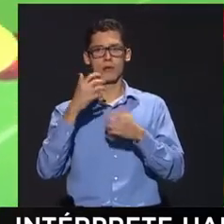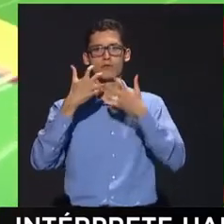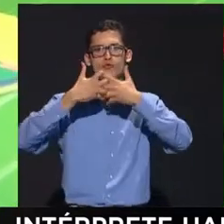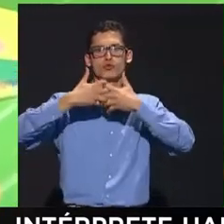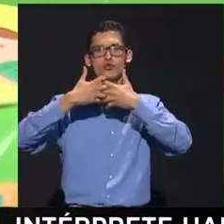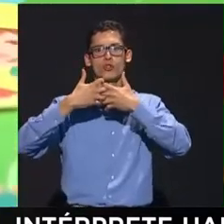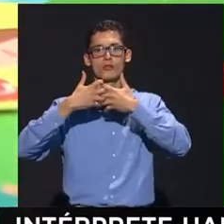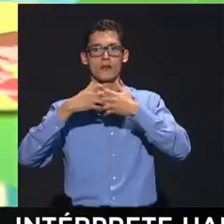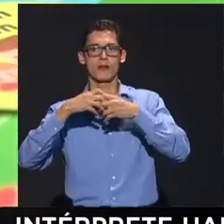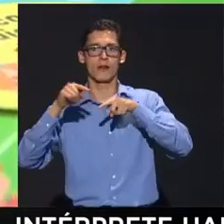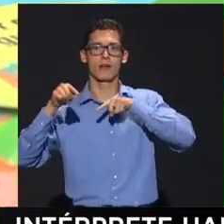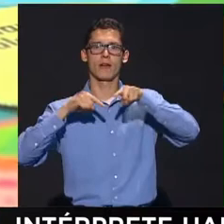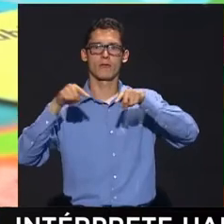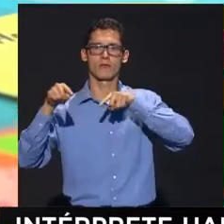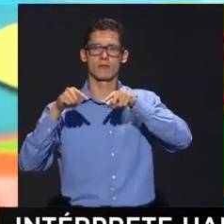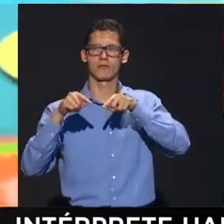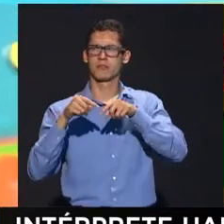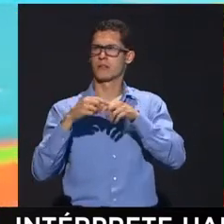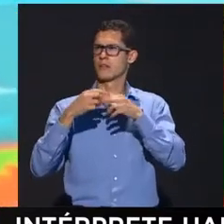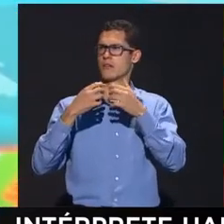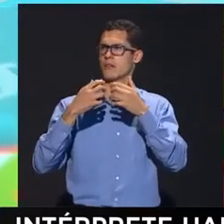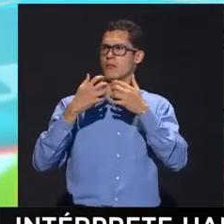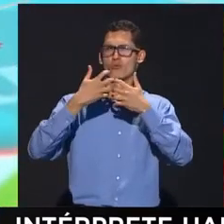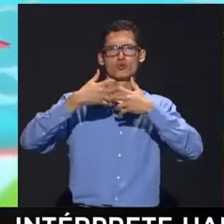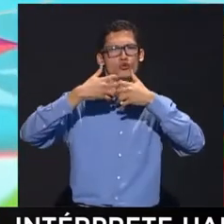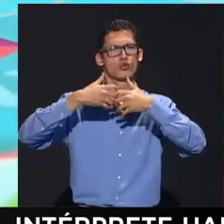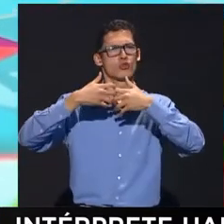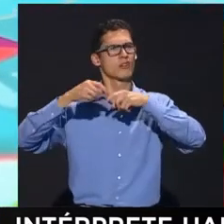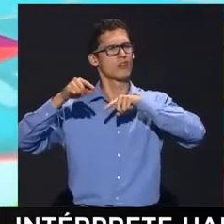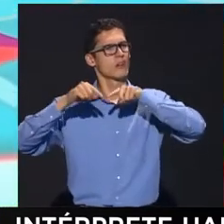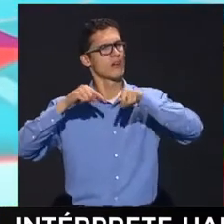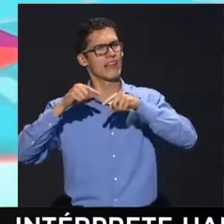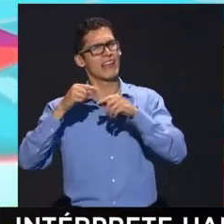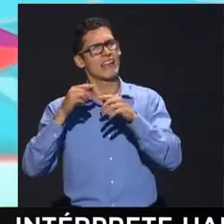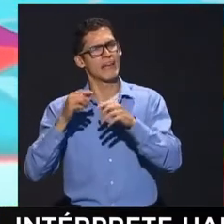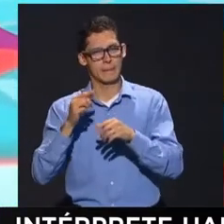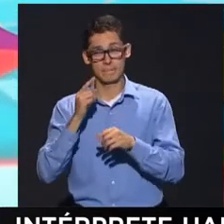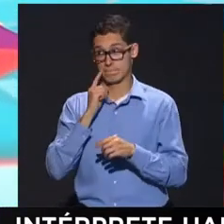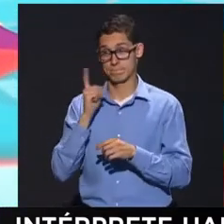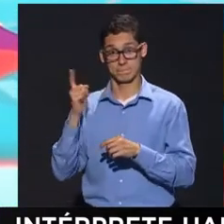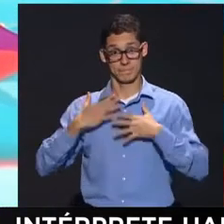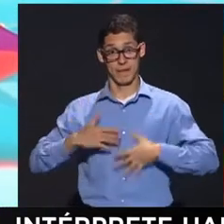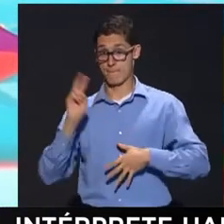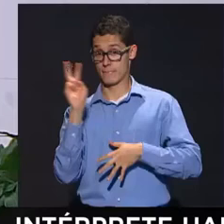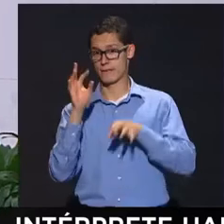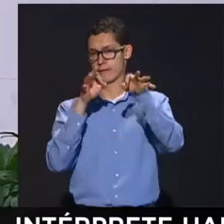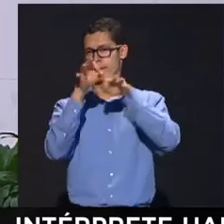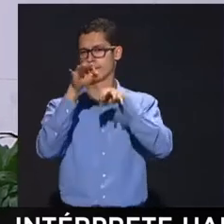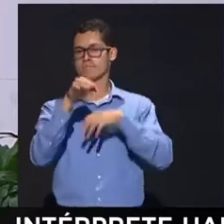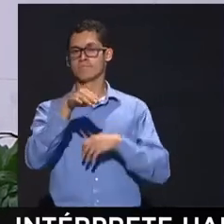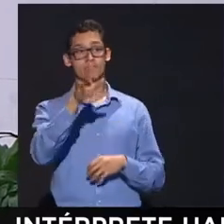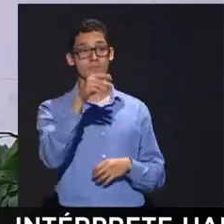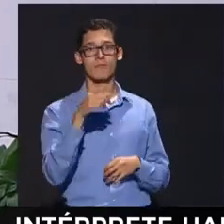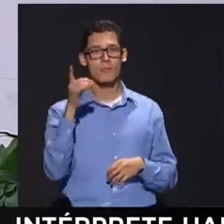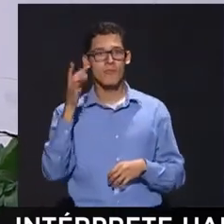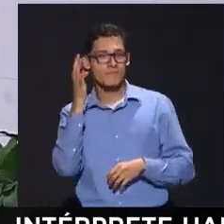Y Natalia nos va a contar acerca de eso. Exacto, acá iba a hacer un aporte, y es, nosotros, David y yo, colocamos el ejemplo muy sencillo con el celular, que puede ser